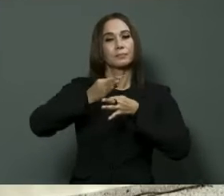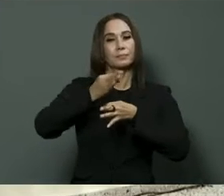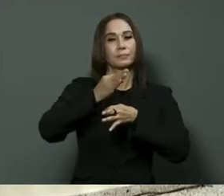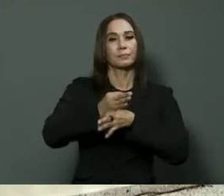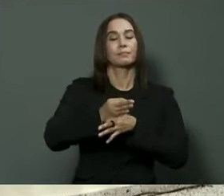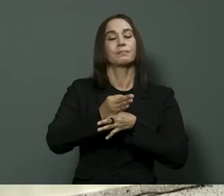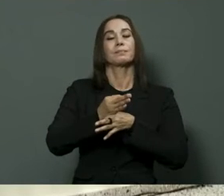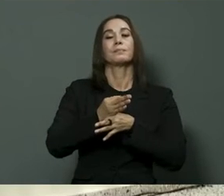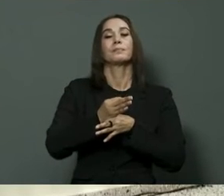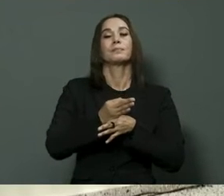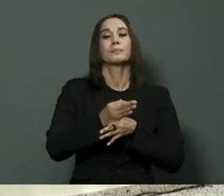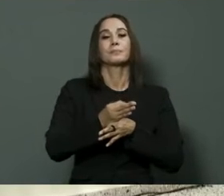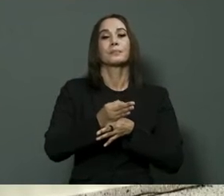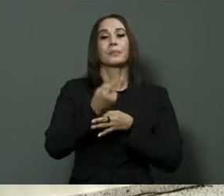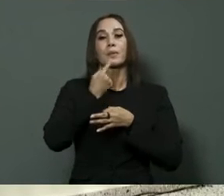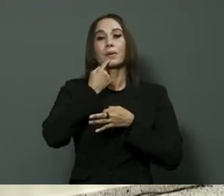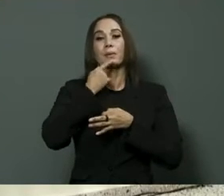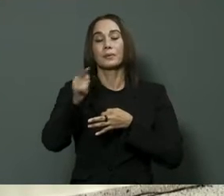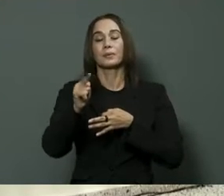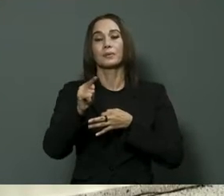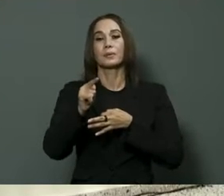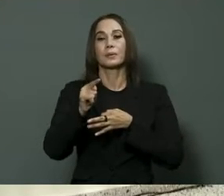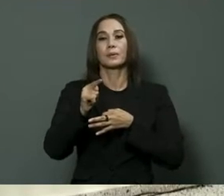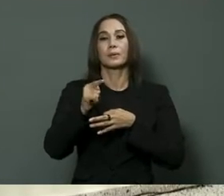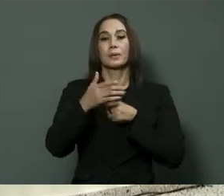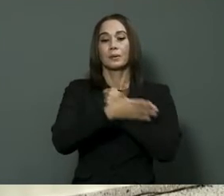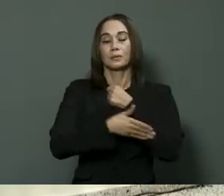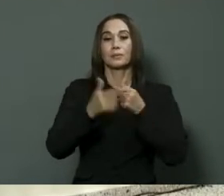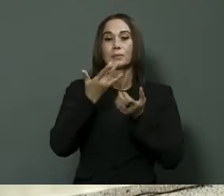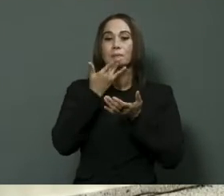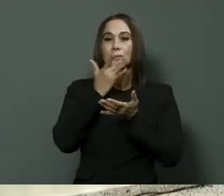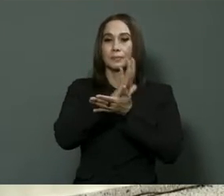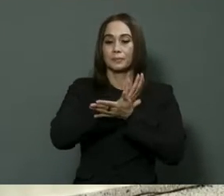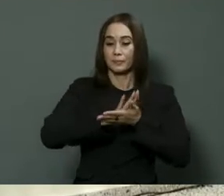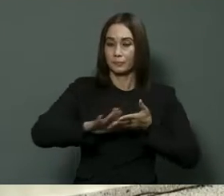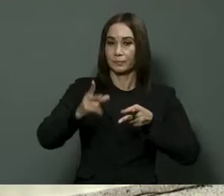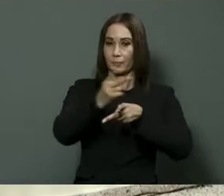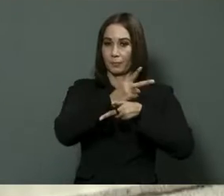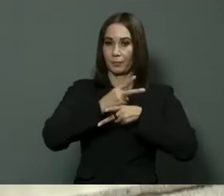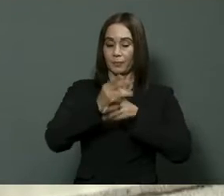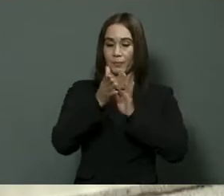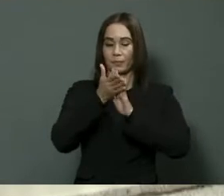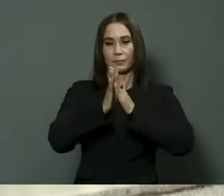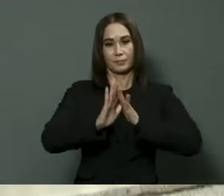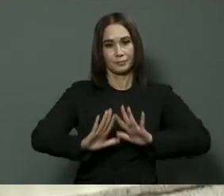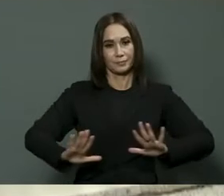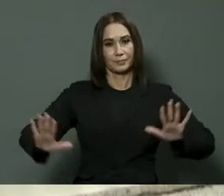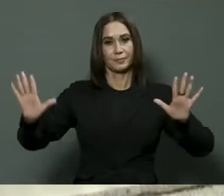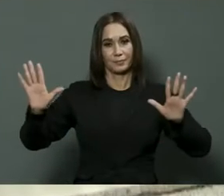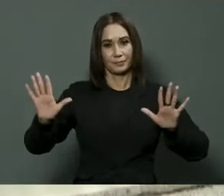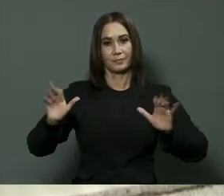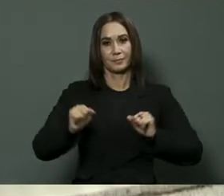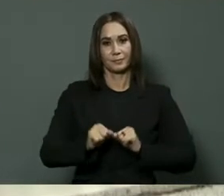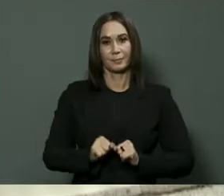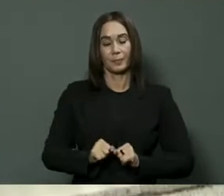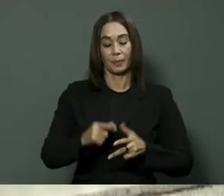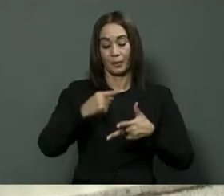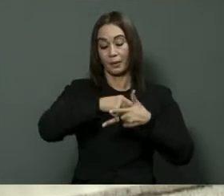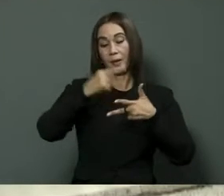Macorís denomina ciudad limpia, segura y tranquila. Consta